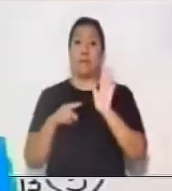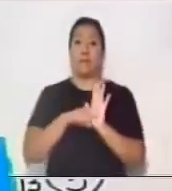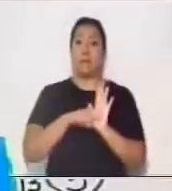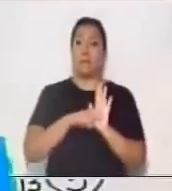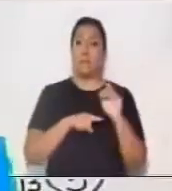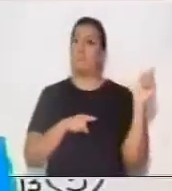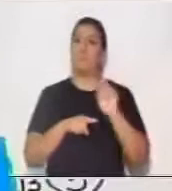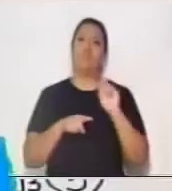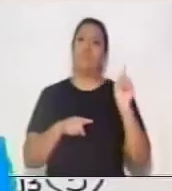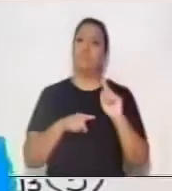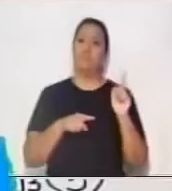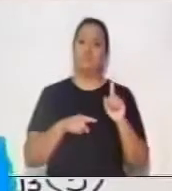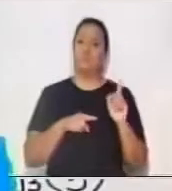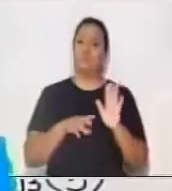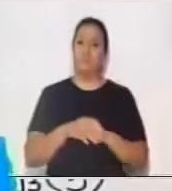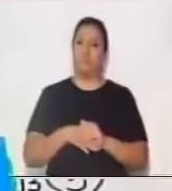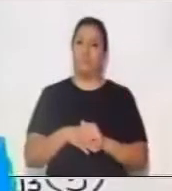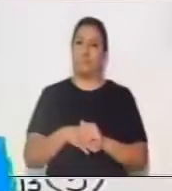¿Qué tranca, canal?